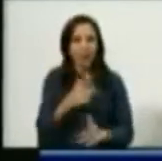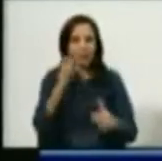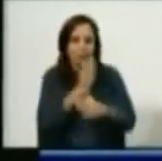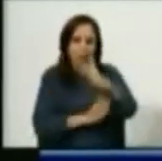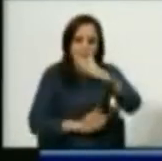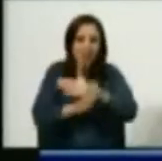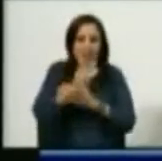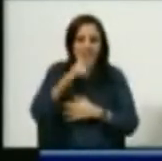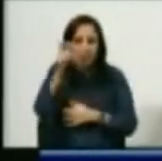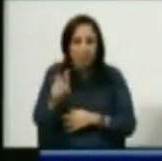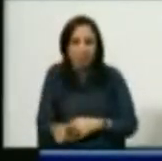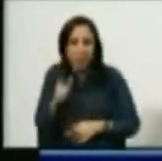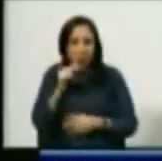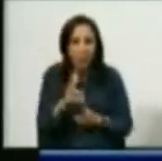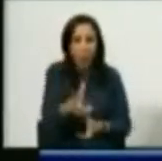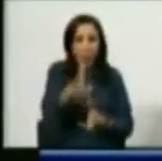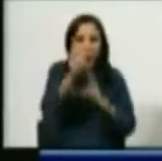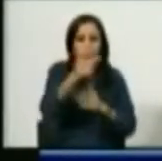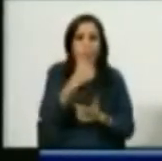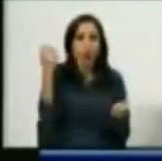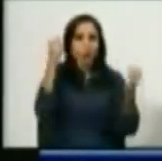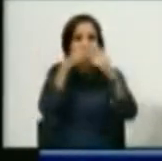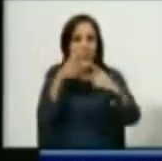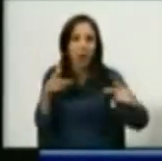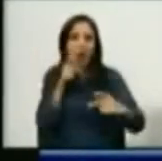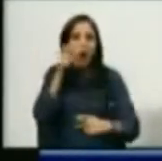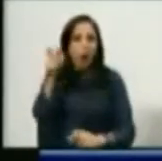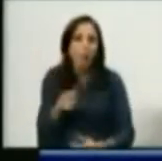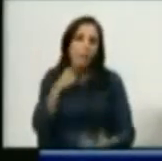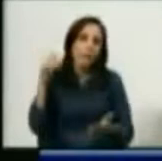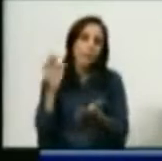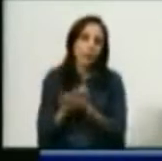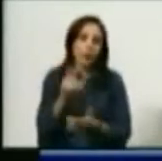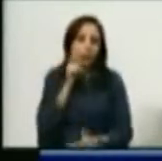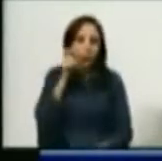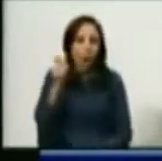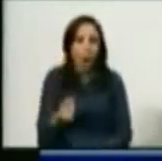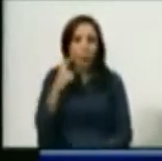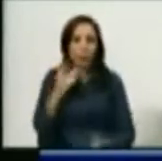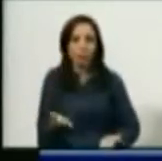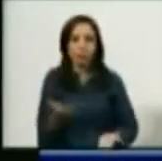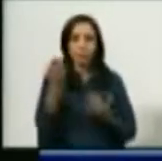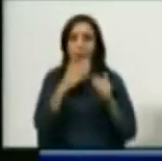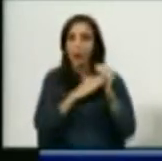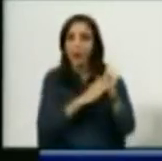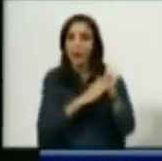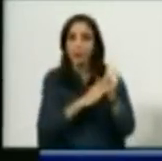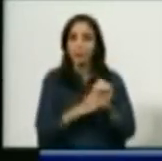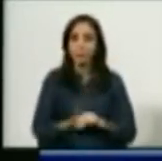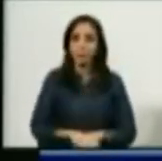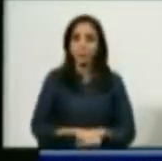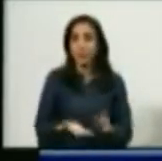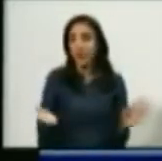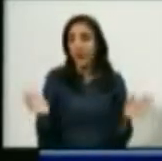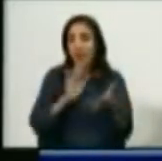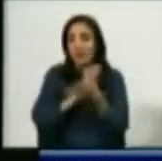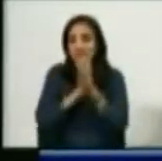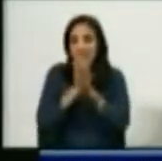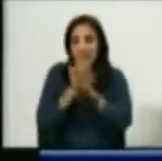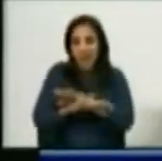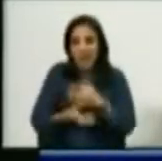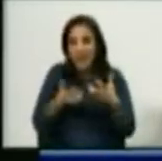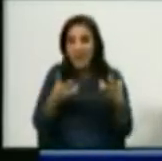que le infligiera un lancero patriota murió el Caudillo realista José Tomás bobes o se acaba la bobera o se